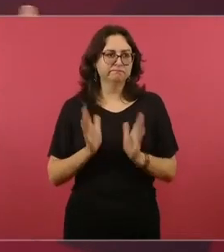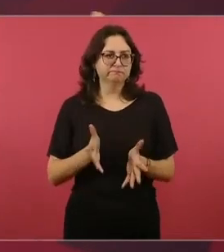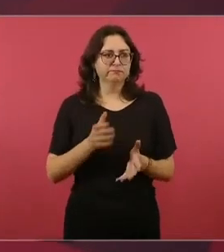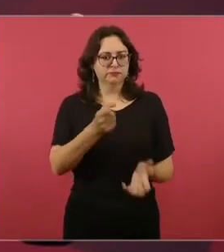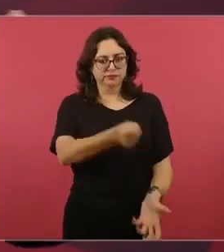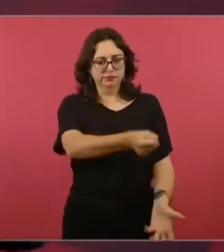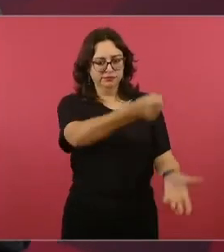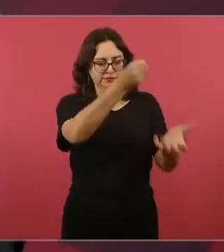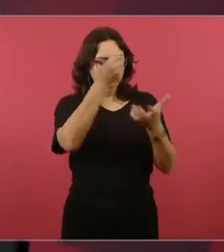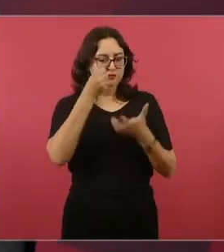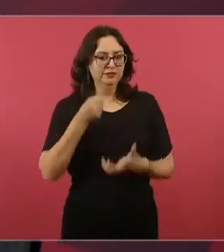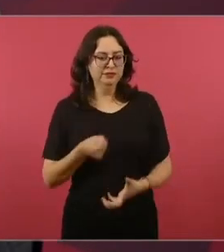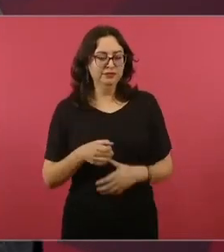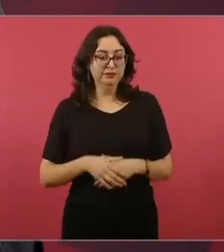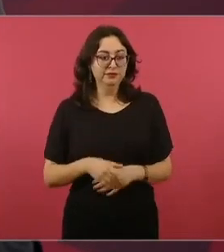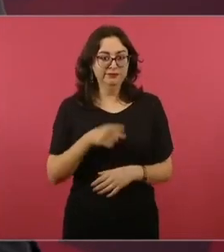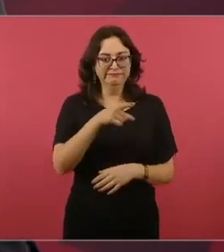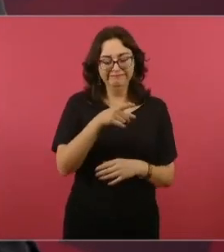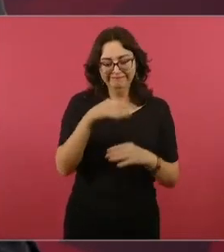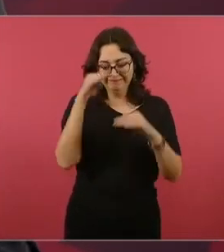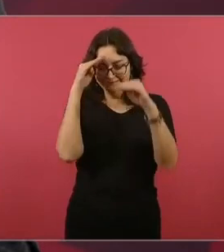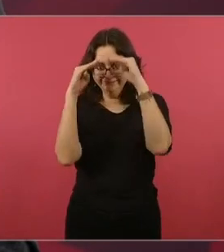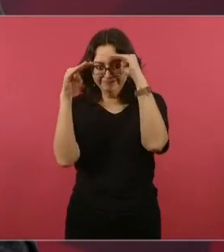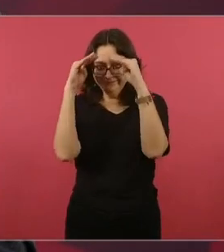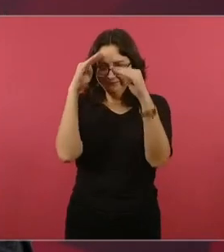querían arreglarse con Pemex